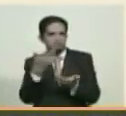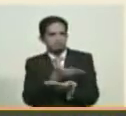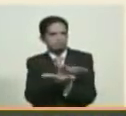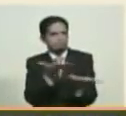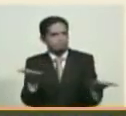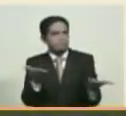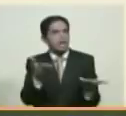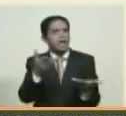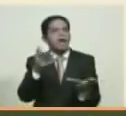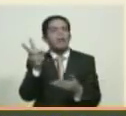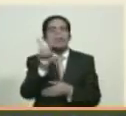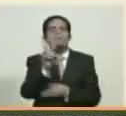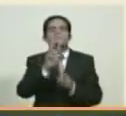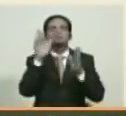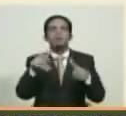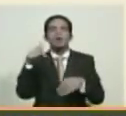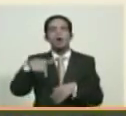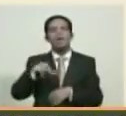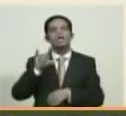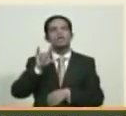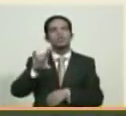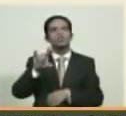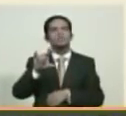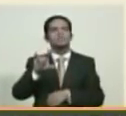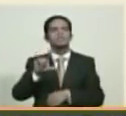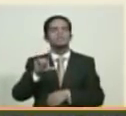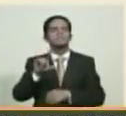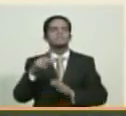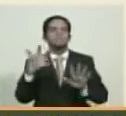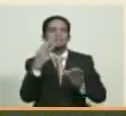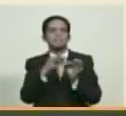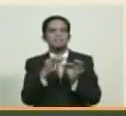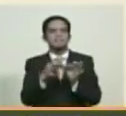venezolanos a partir de este lunes 3 de septiembre. Es la